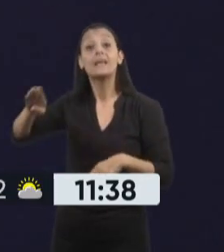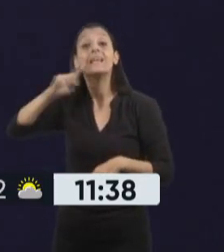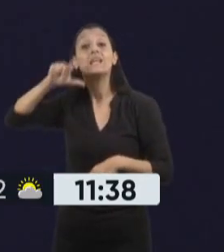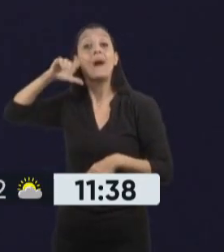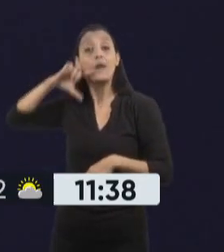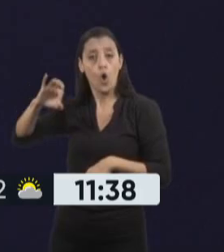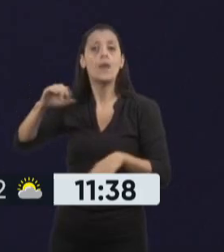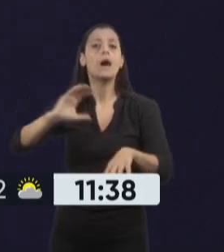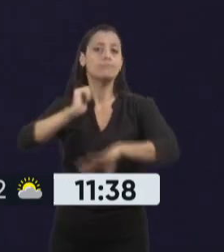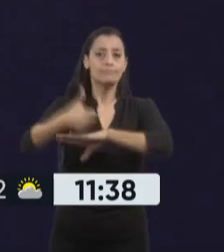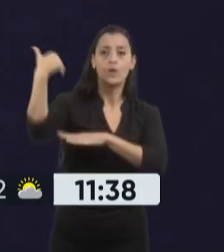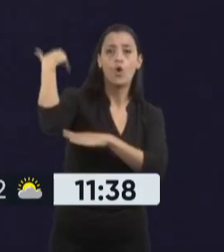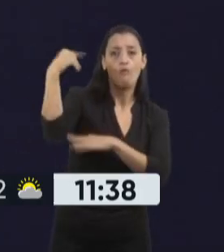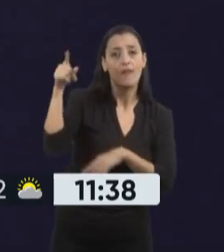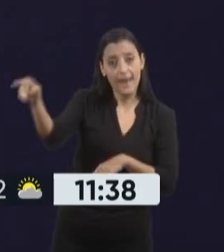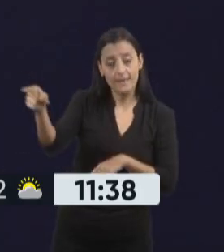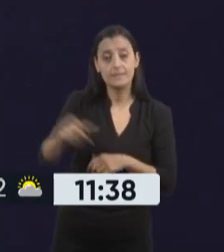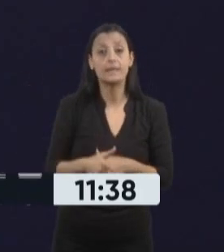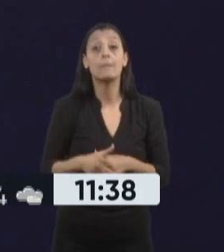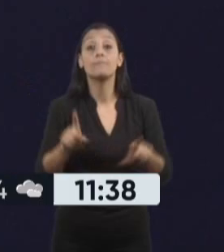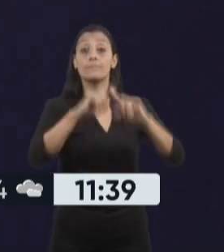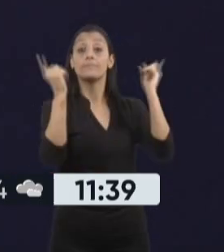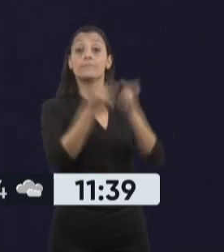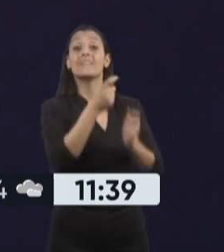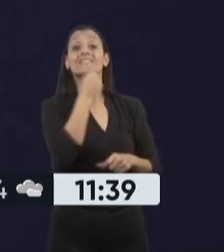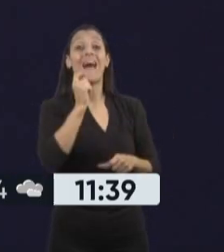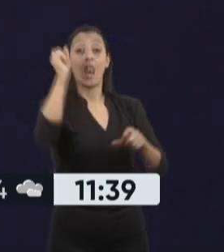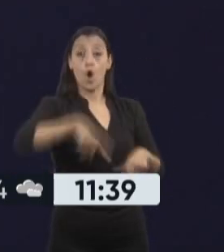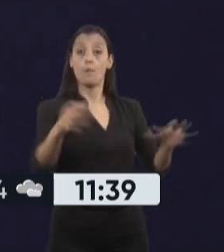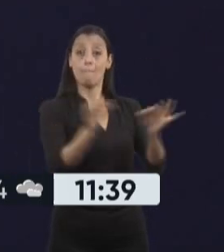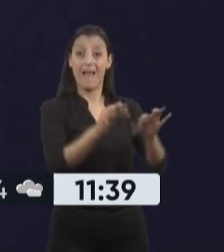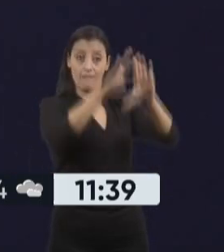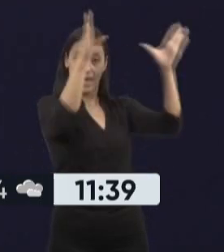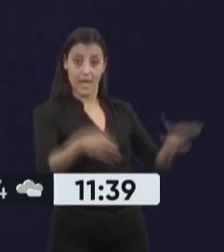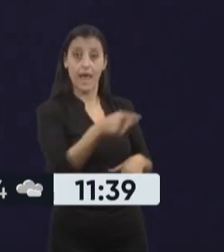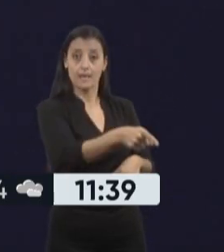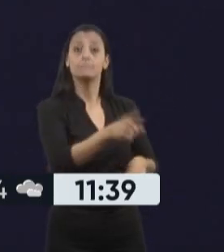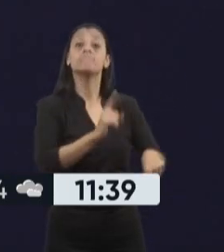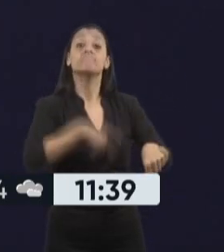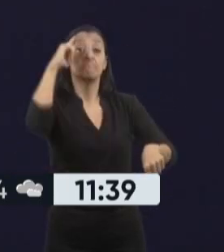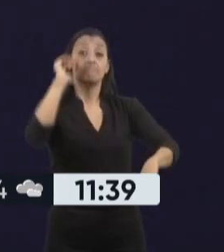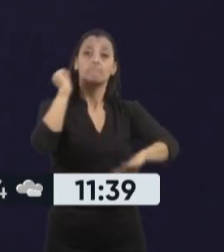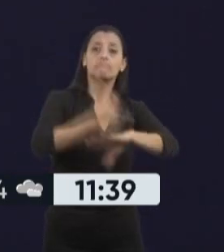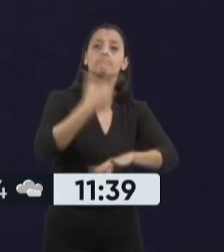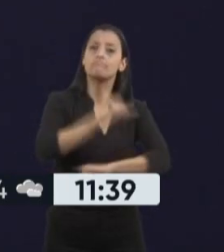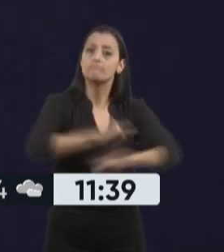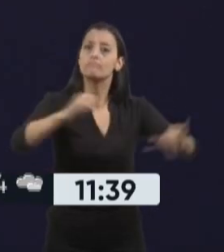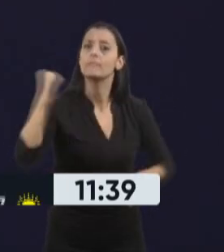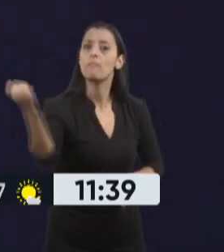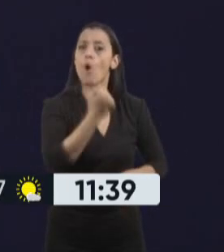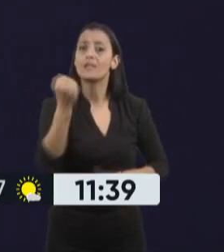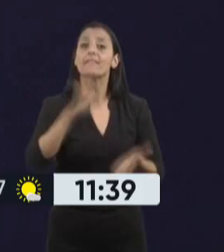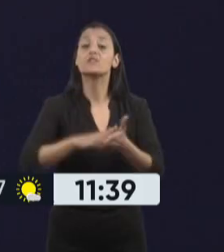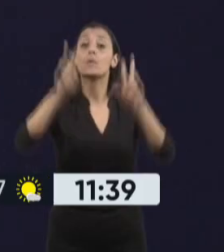una conferencia de prensa en el Salón Malvinas, entiendo, donde se hará un importante anuncio sobre